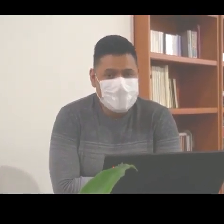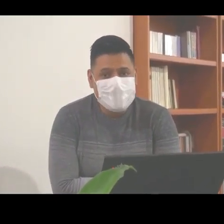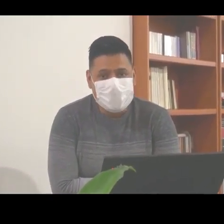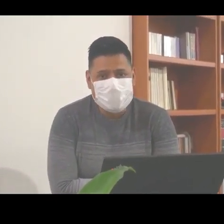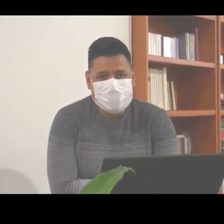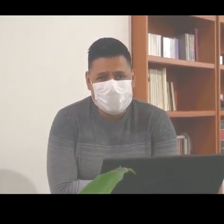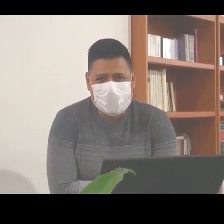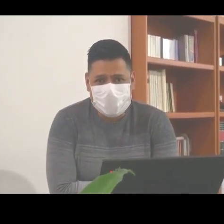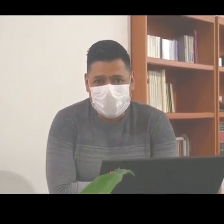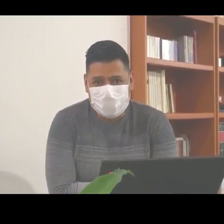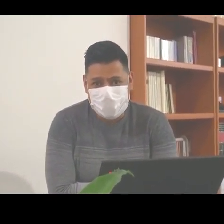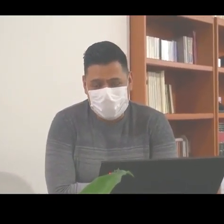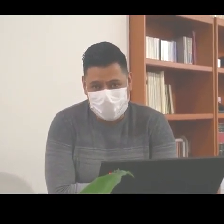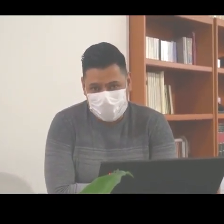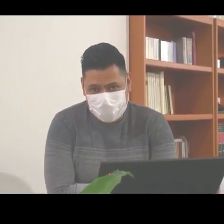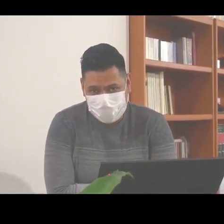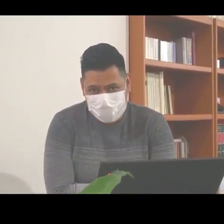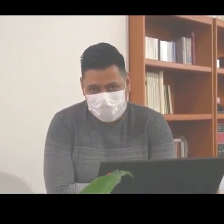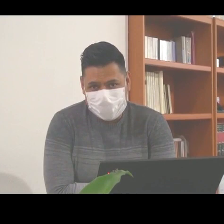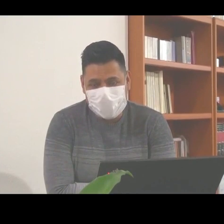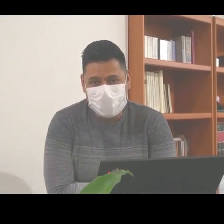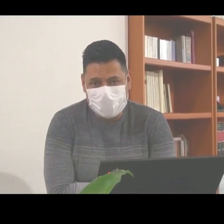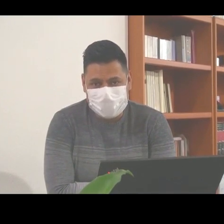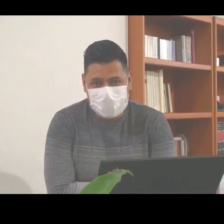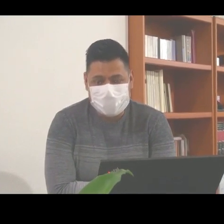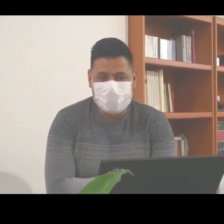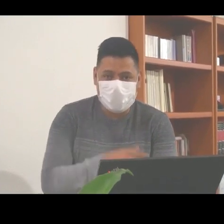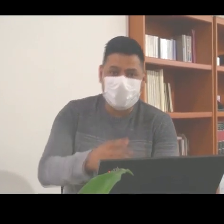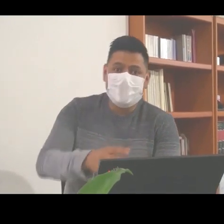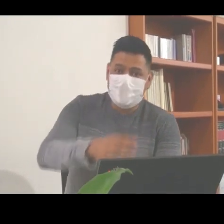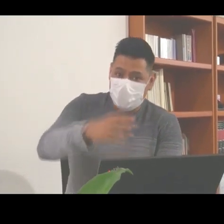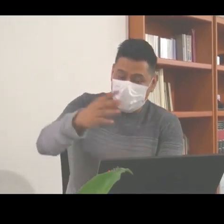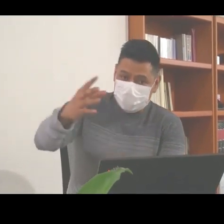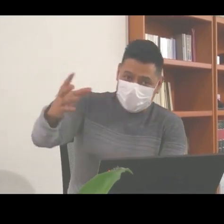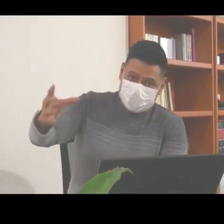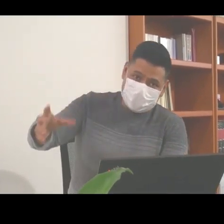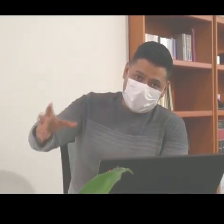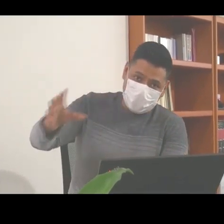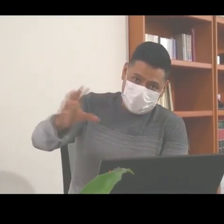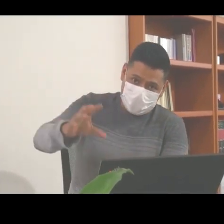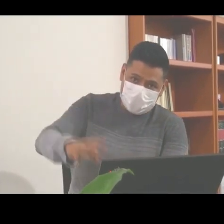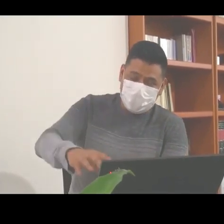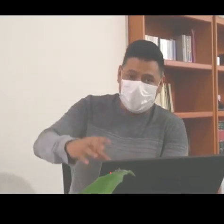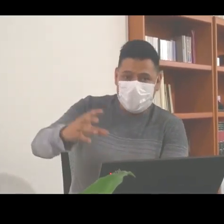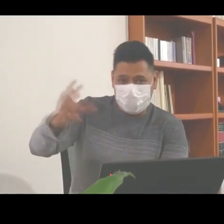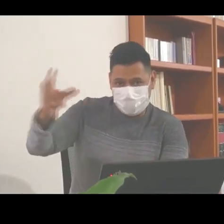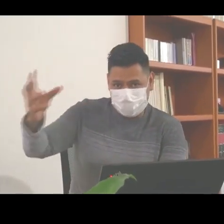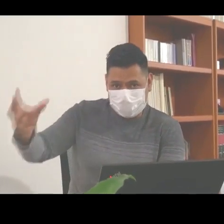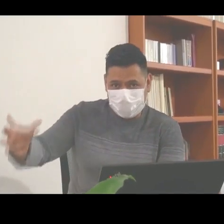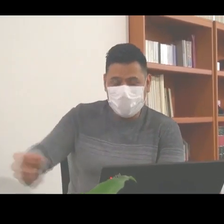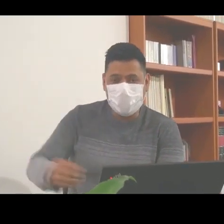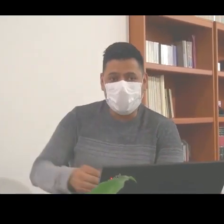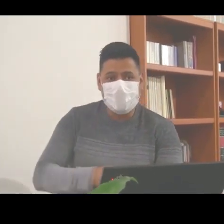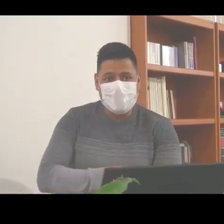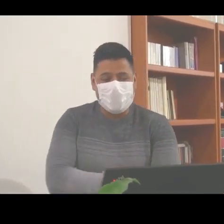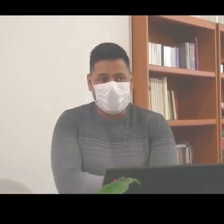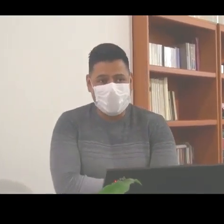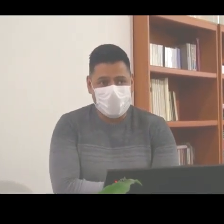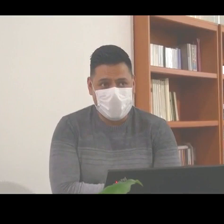convocatoria es dirigida a todas aquellas personas interesadas en ver cómo se realiza la jornada electoral el próximo 6 de